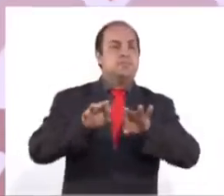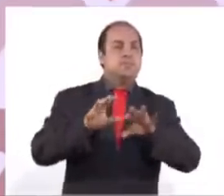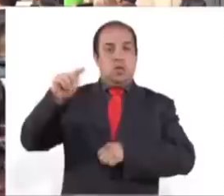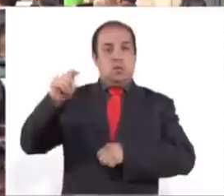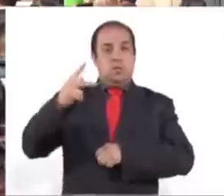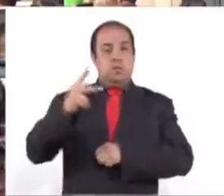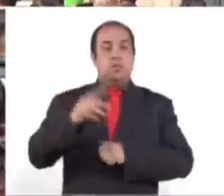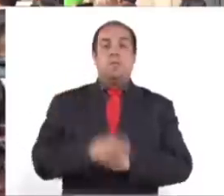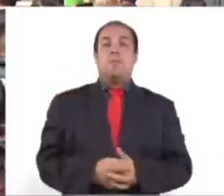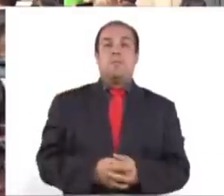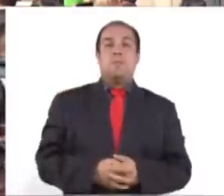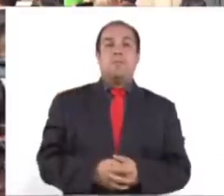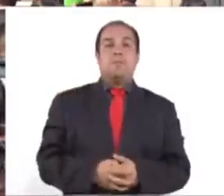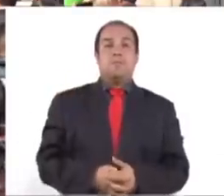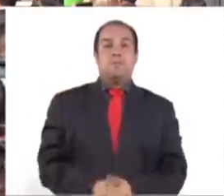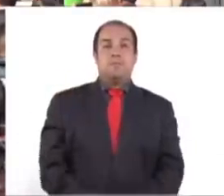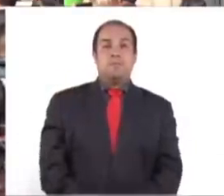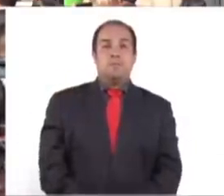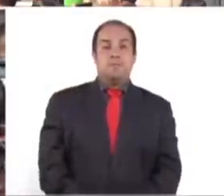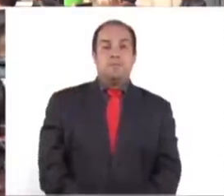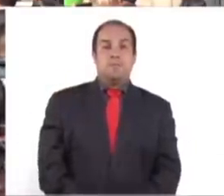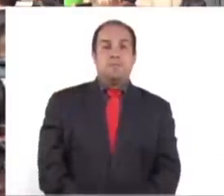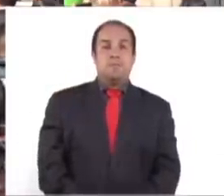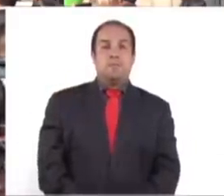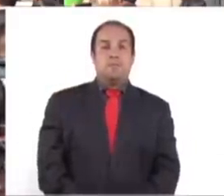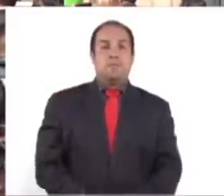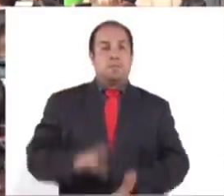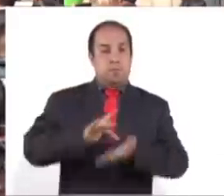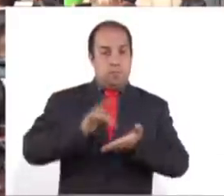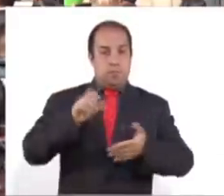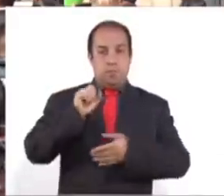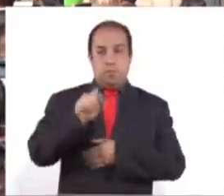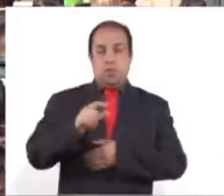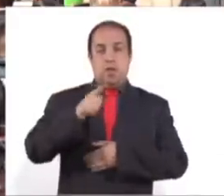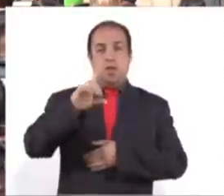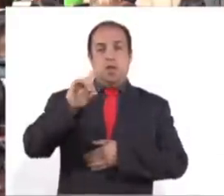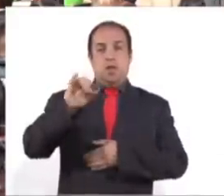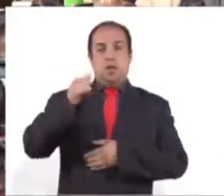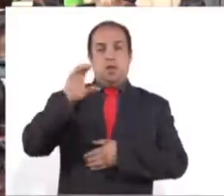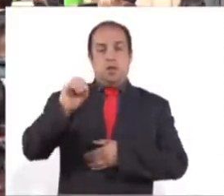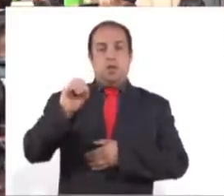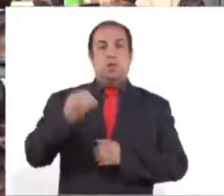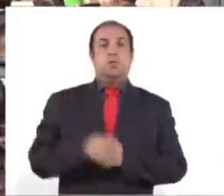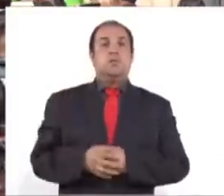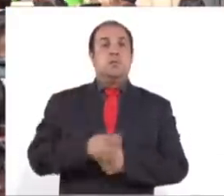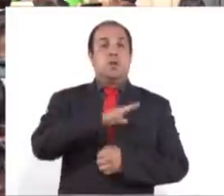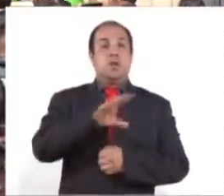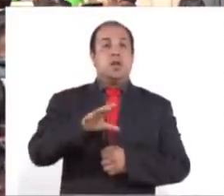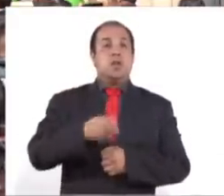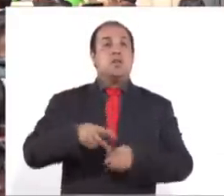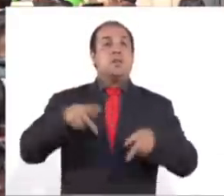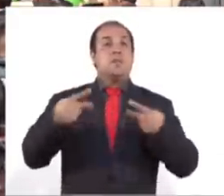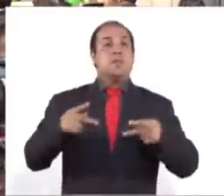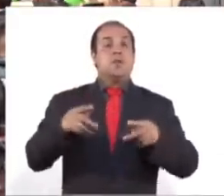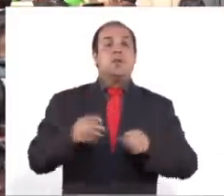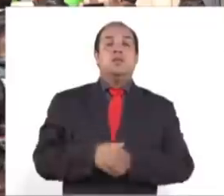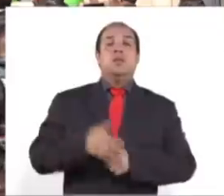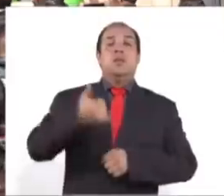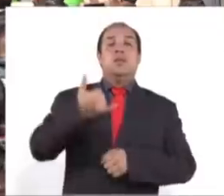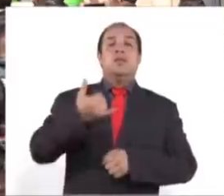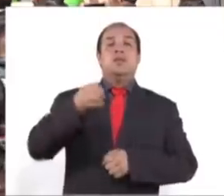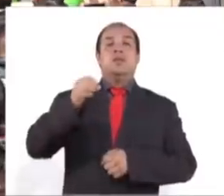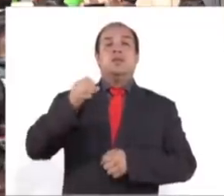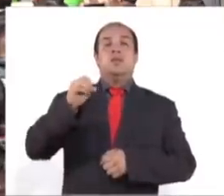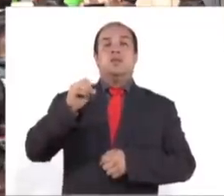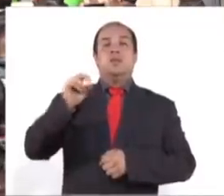de Pasajeros. Quiero también agradecer a Diego Bau, gerente comercial de Yutong. Ellos ganaron la licitación